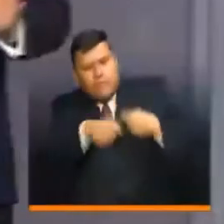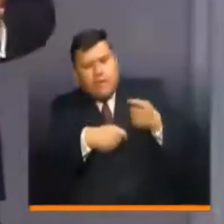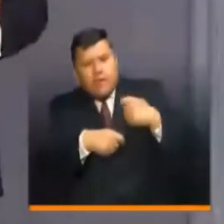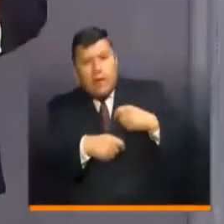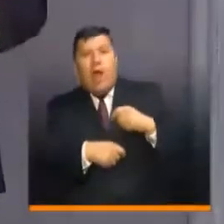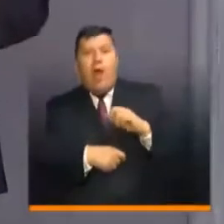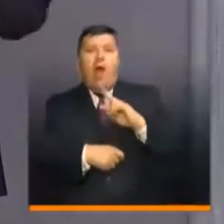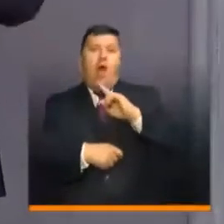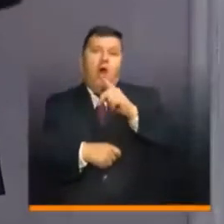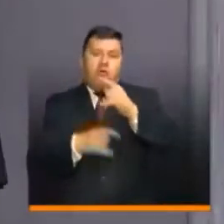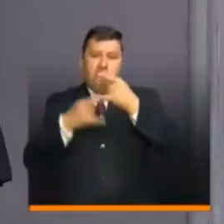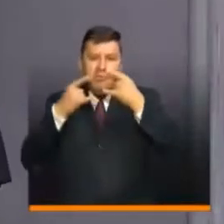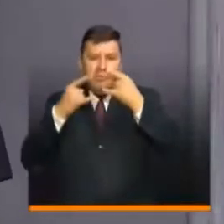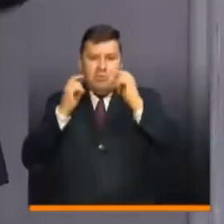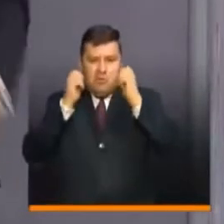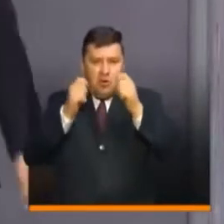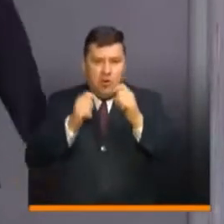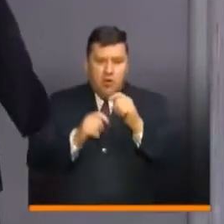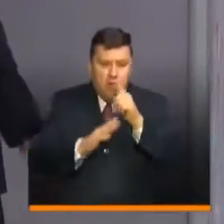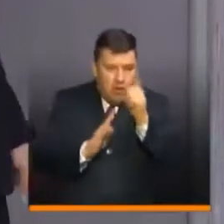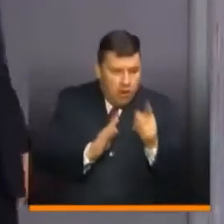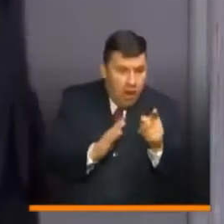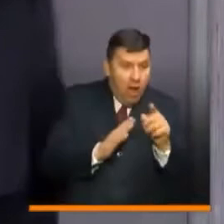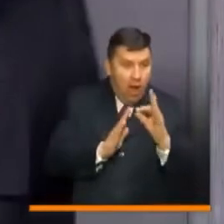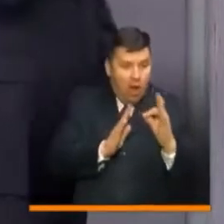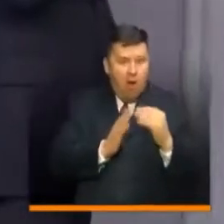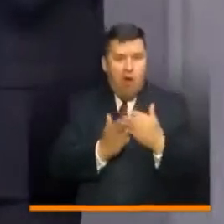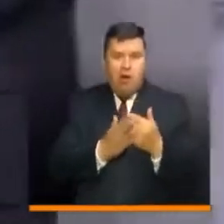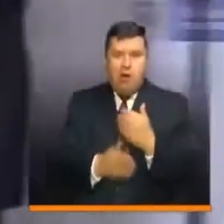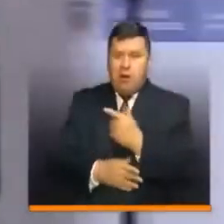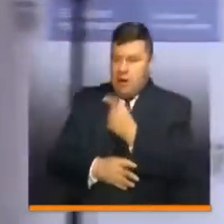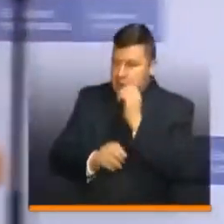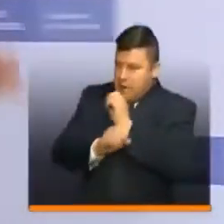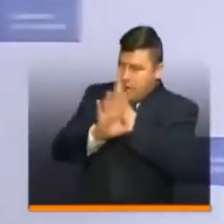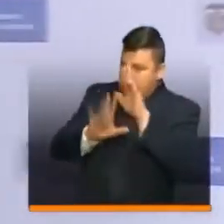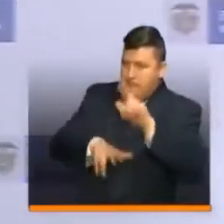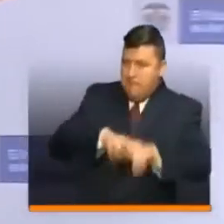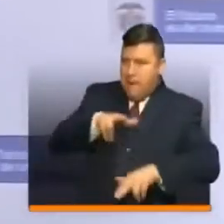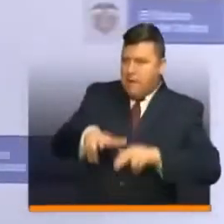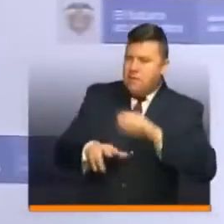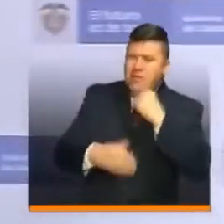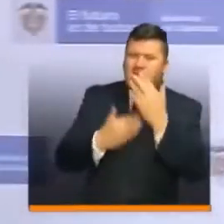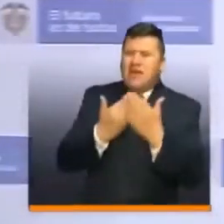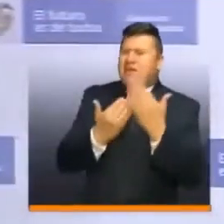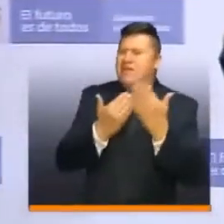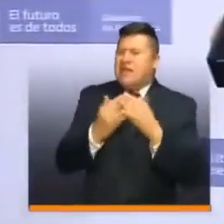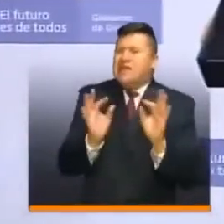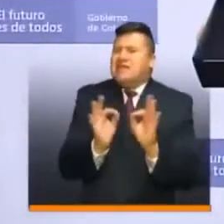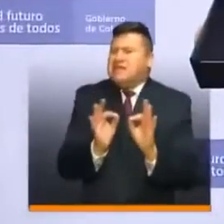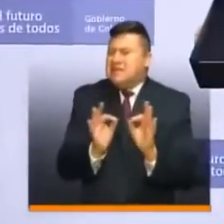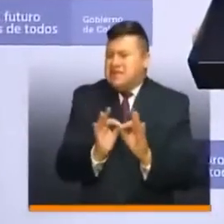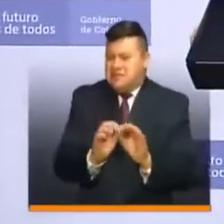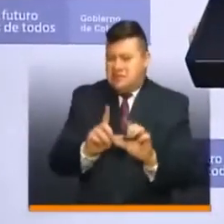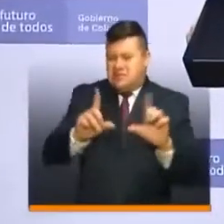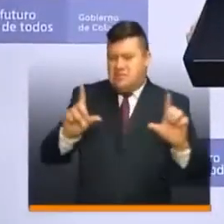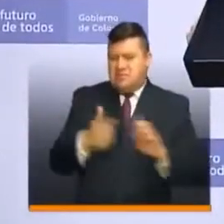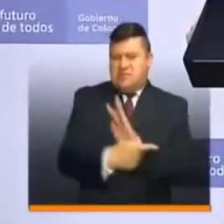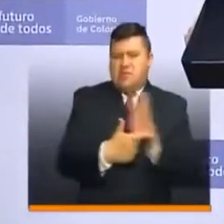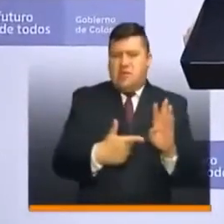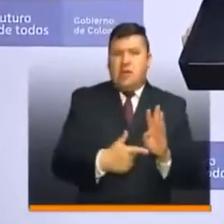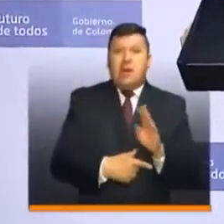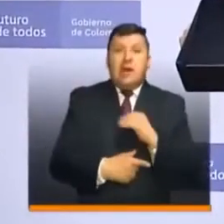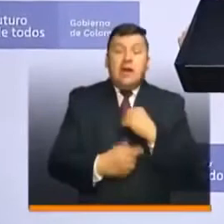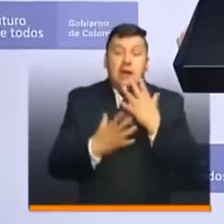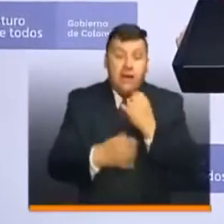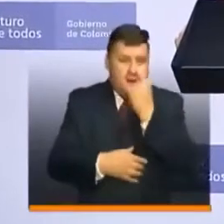para otros productos creo que ahí está descrito el camino vicepresidenta de cómo funciona muy sencilla muy fácil pero sobre todo con todo el